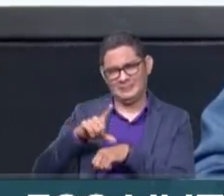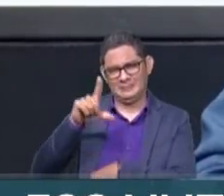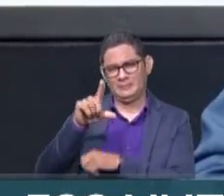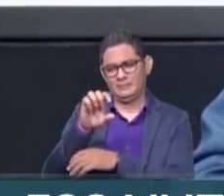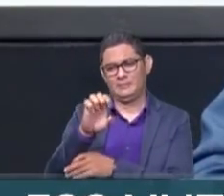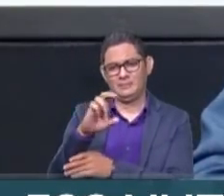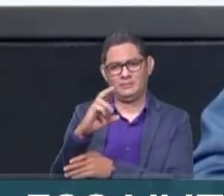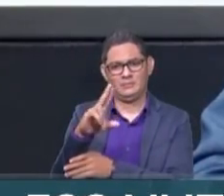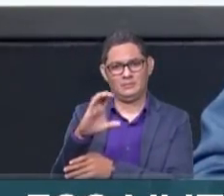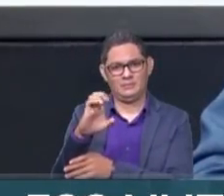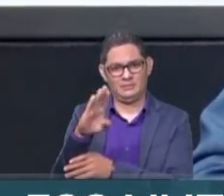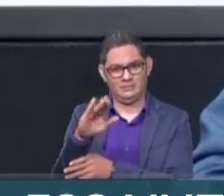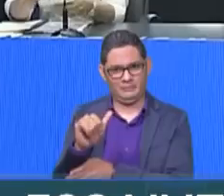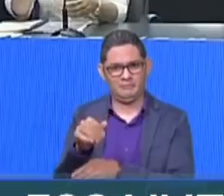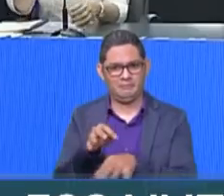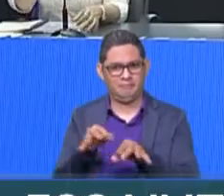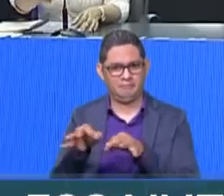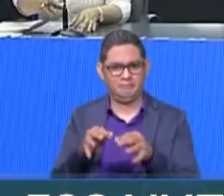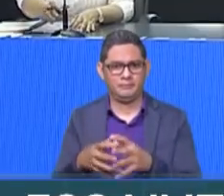Eusebia Copete.